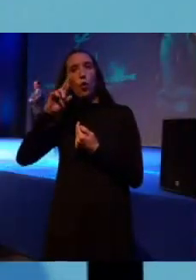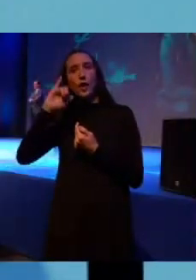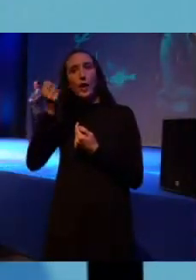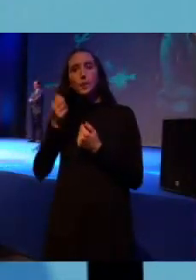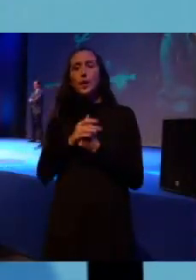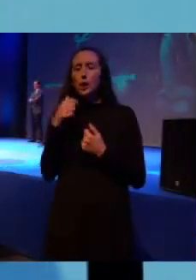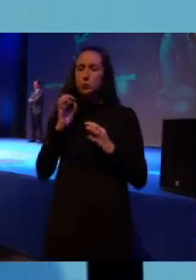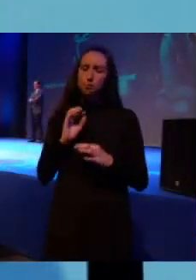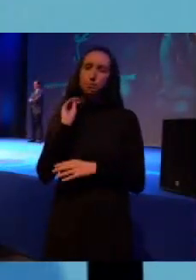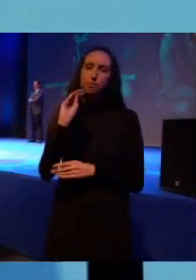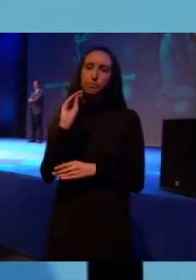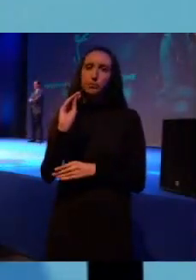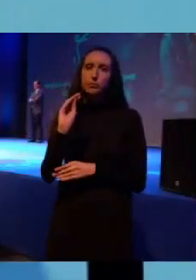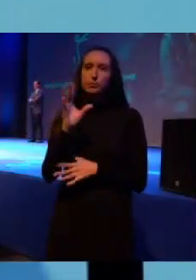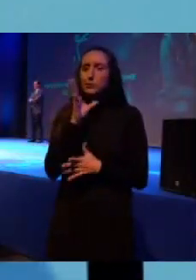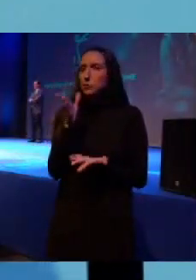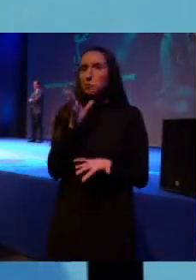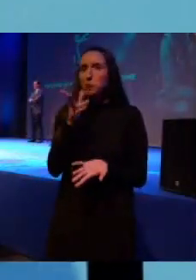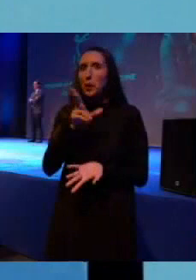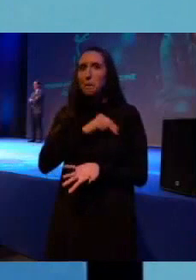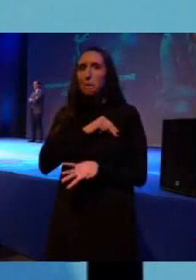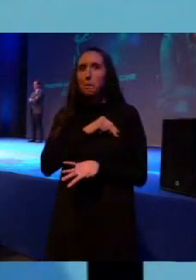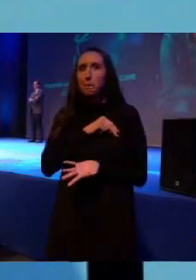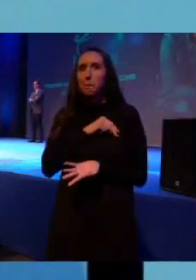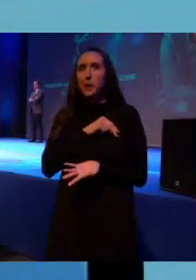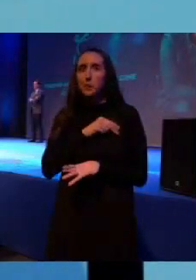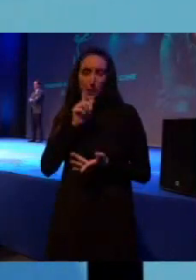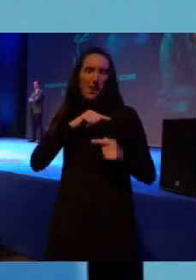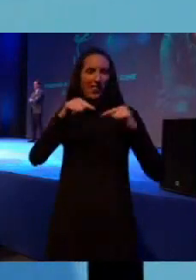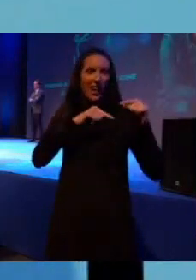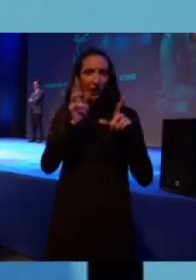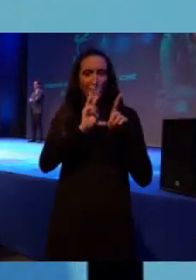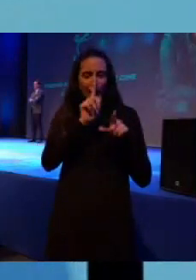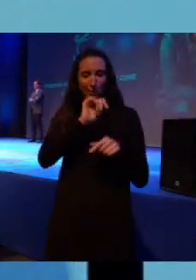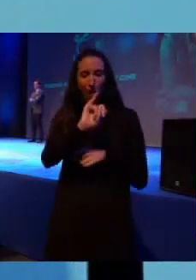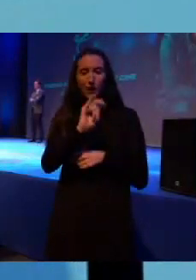y pregunté, bueno, ¿por qué me dais a mí este... Estaba Daniel Enrique, el director del festival.